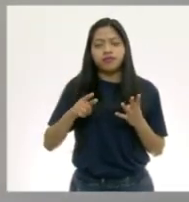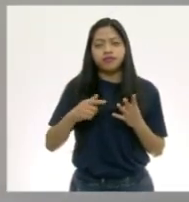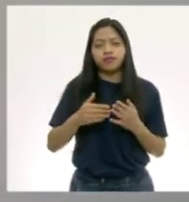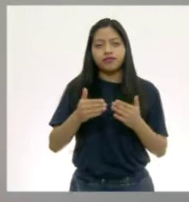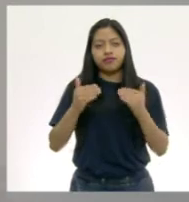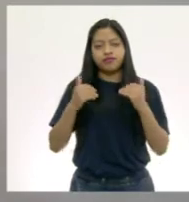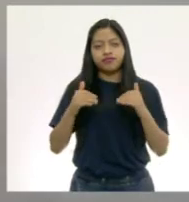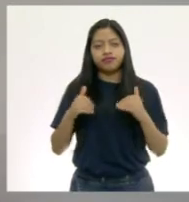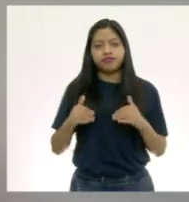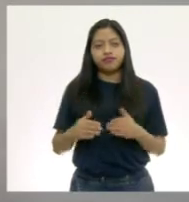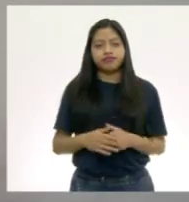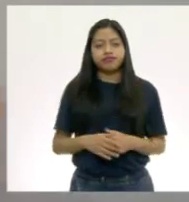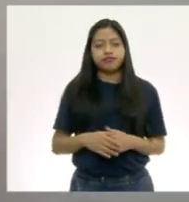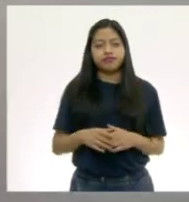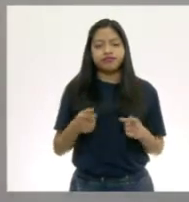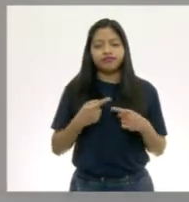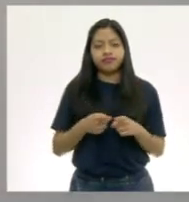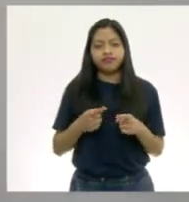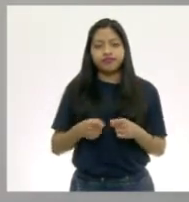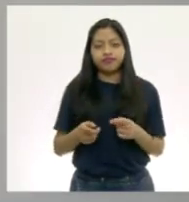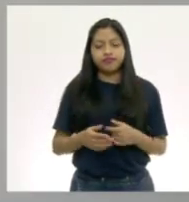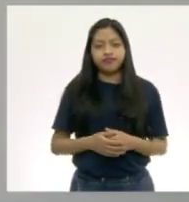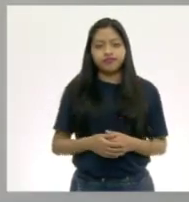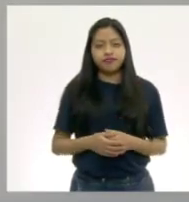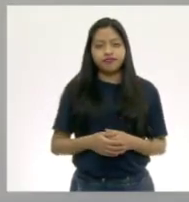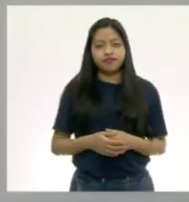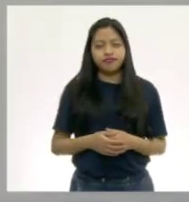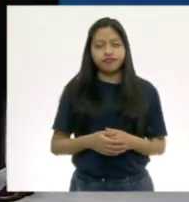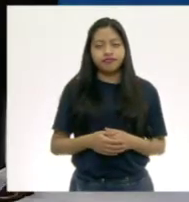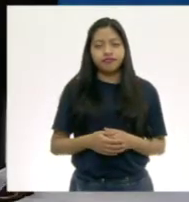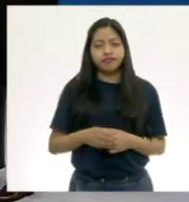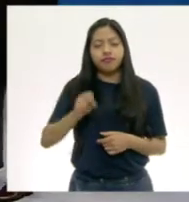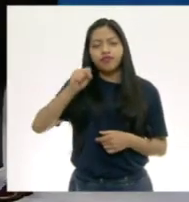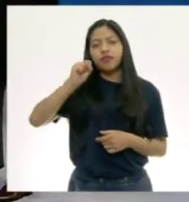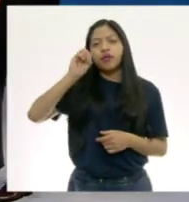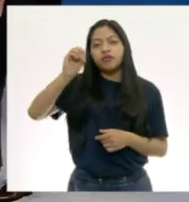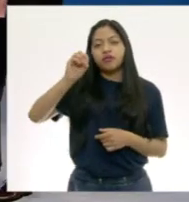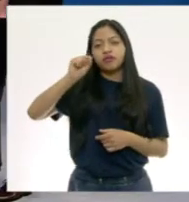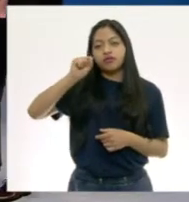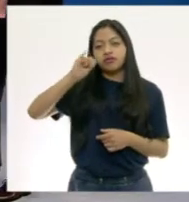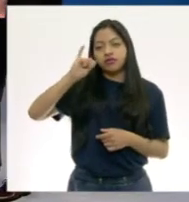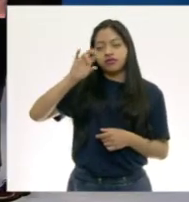entre otros. habrá que apuntar también a Osiris,